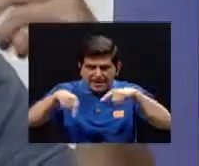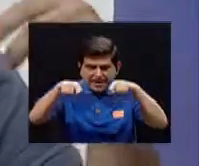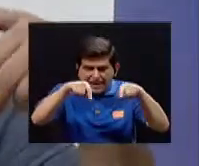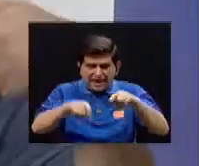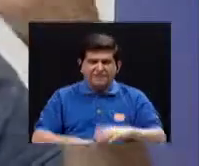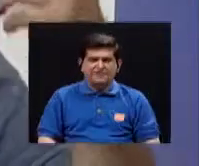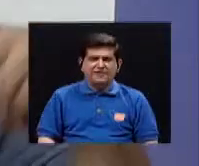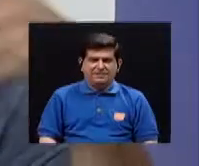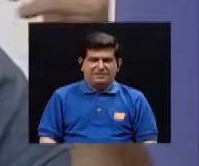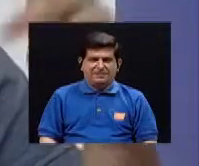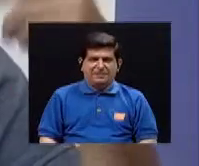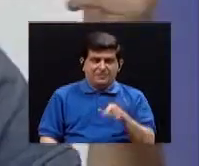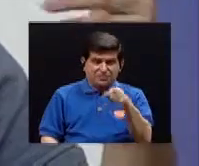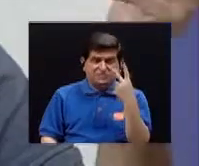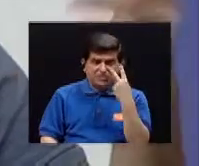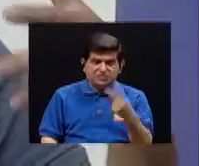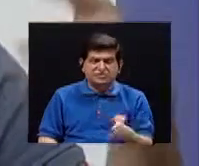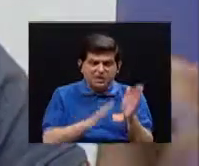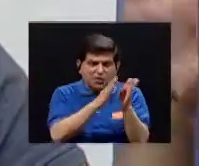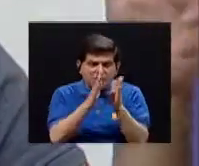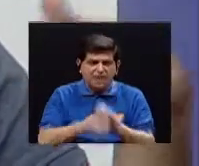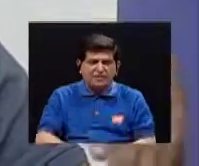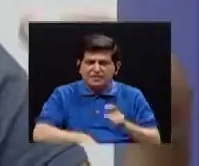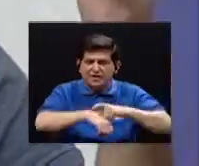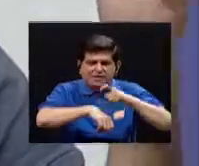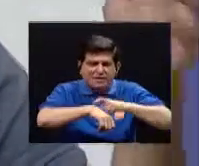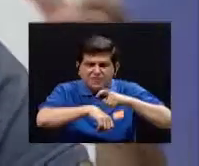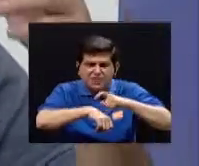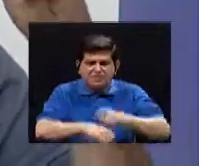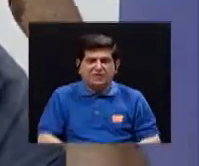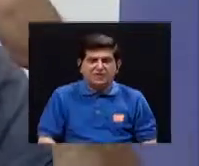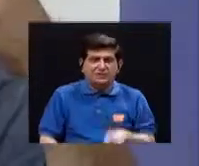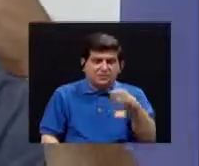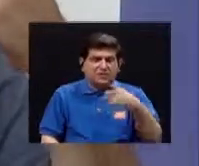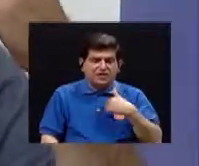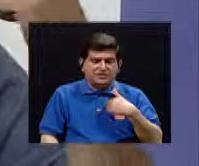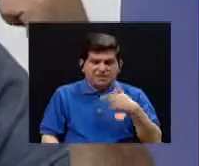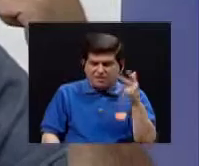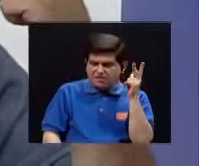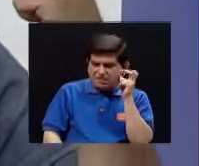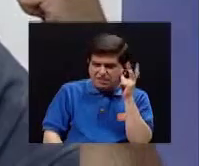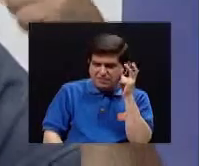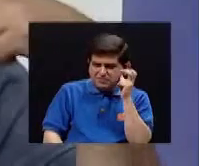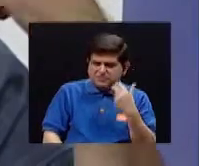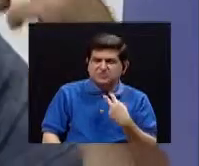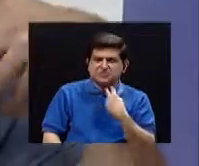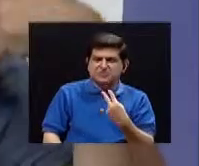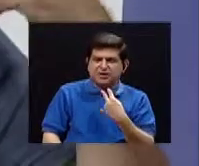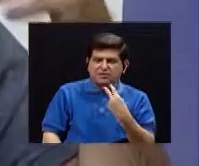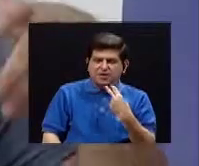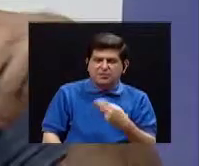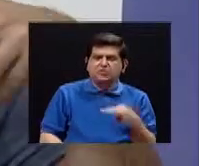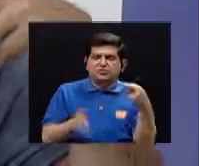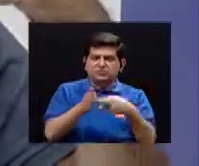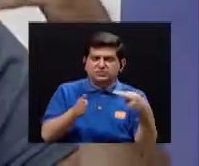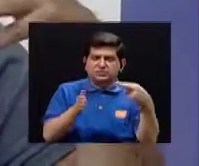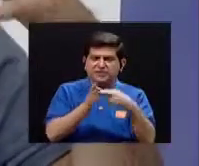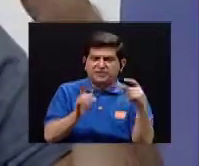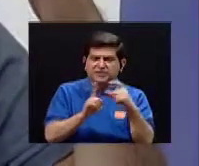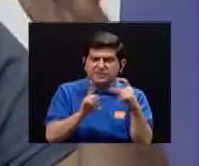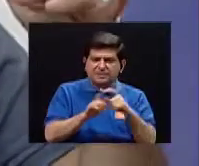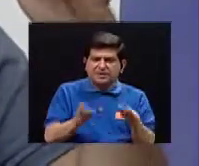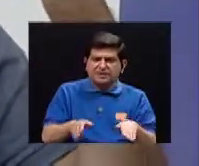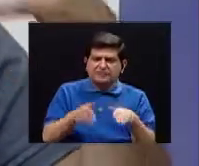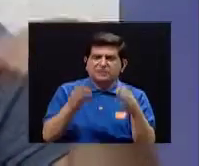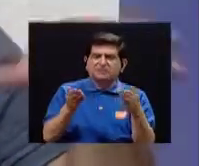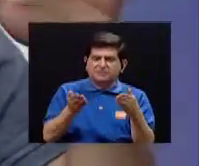grababa entonces él antes veía lo veías preparando la escena él llevaba la grabadora y la escuchaba y escuchaba el tono de voz y repetía y las